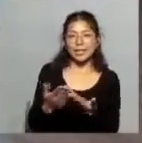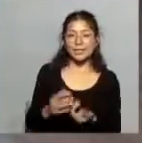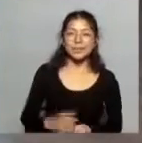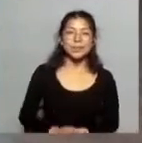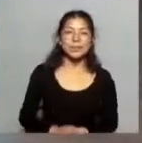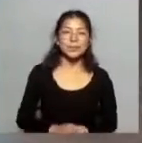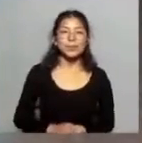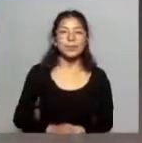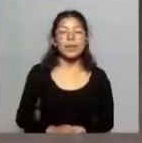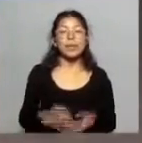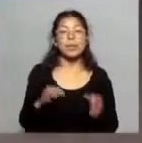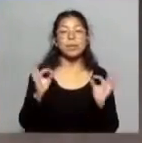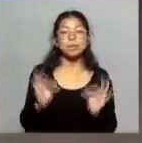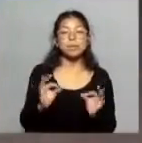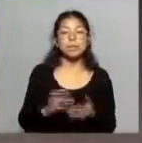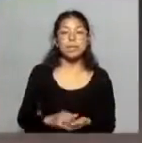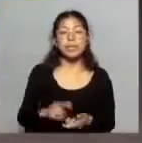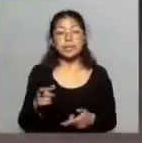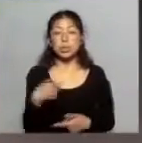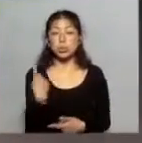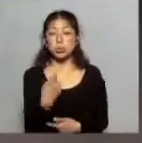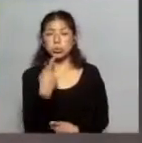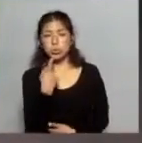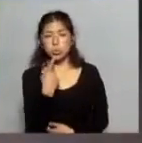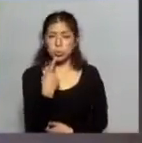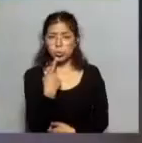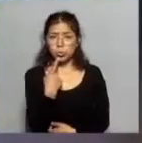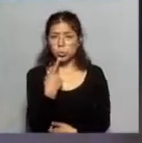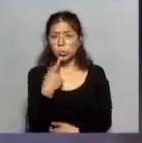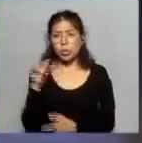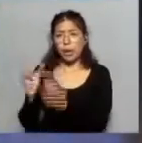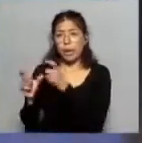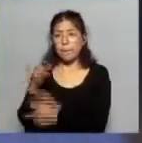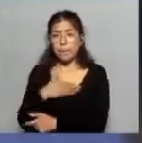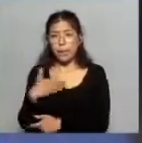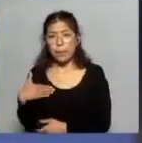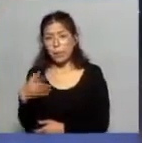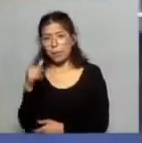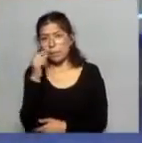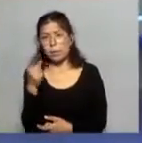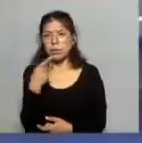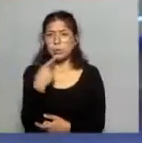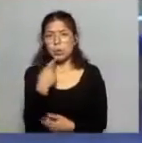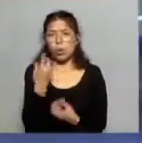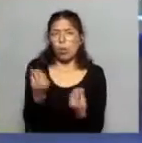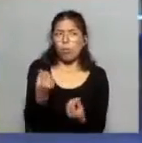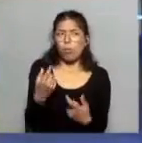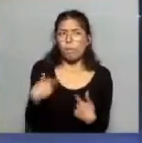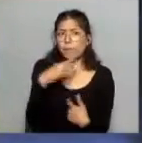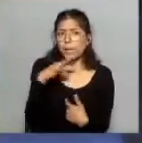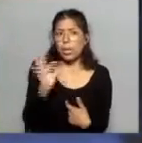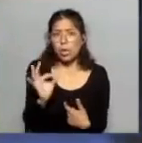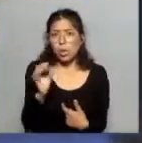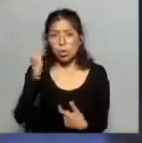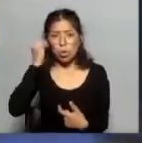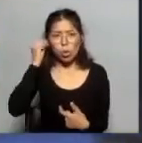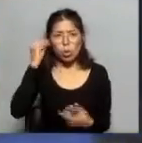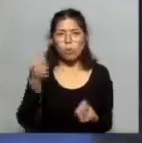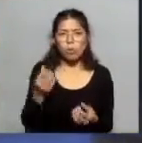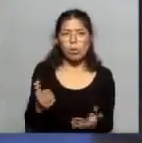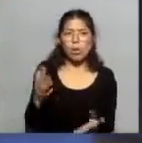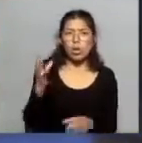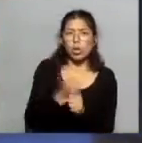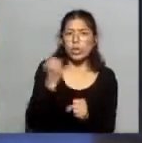Gracias bueno era la duda no que tenía la gente sobre todo decir Mi hijo va a salir antes de la casa va a tener